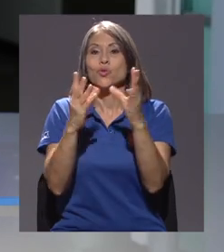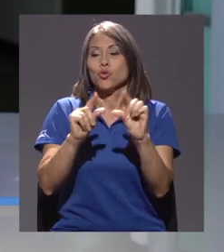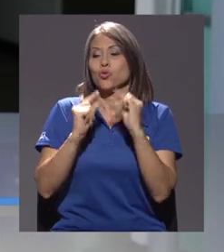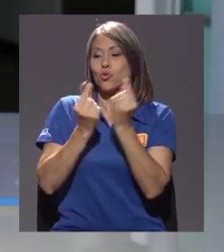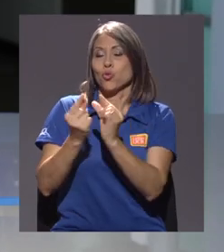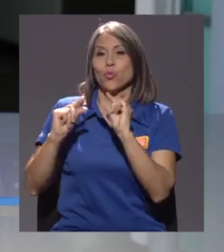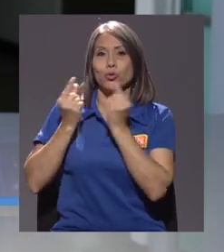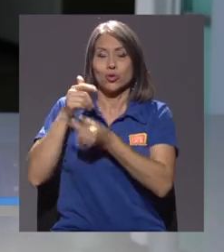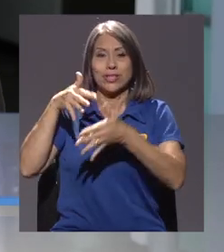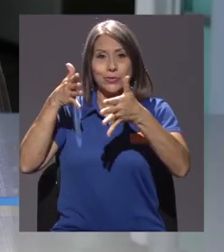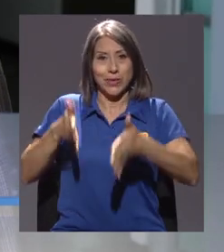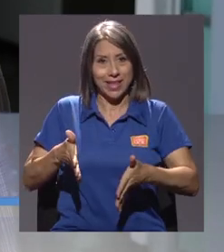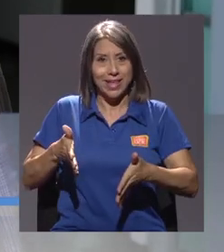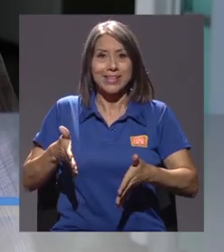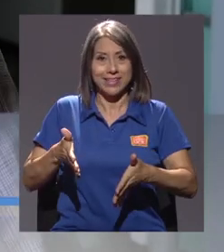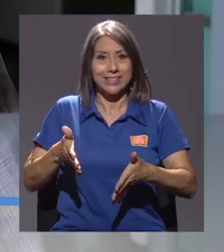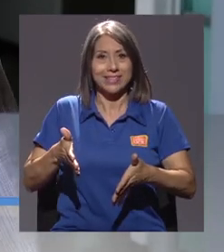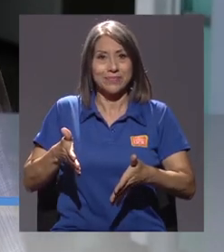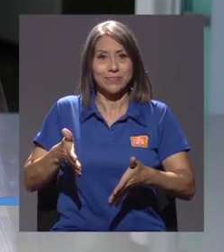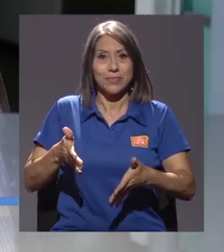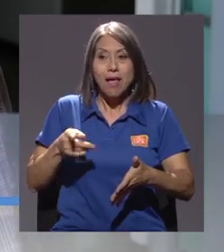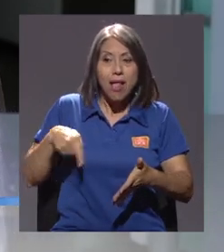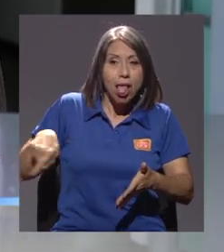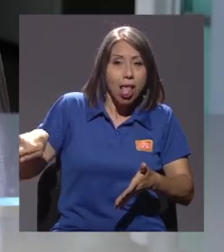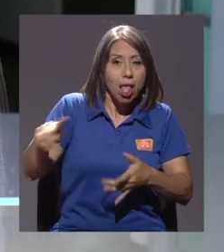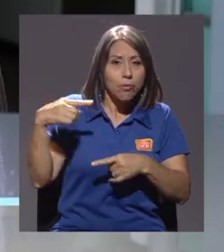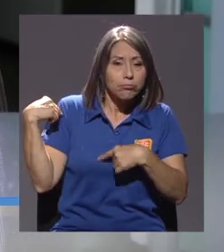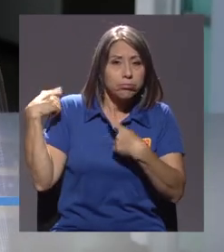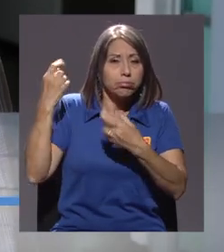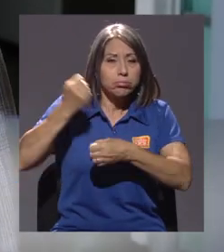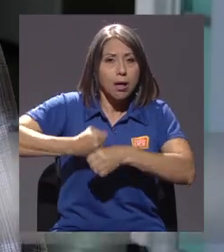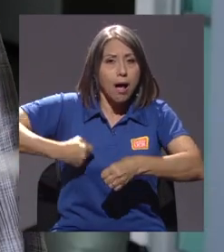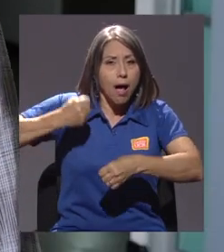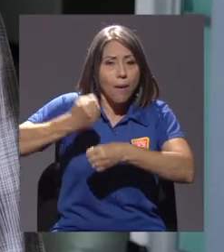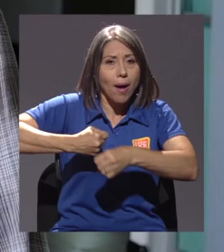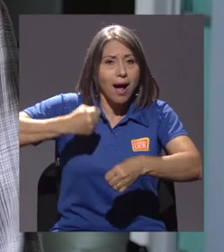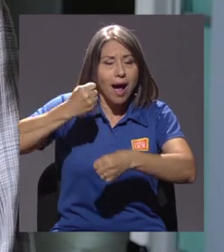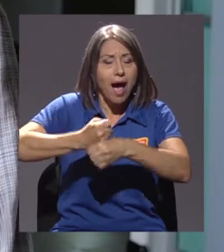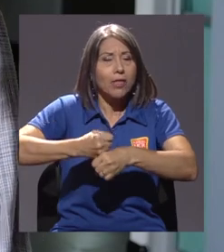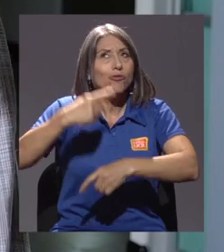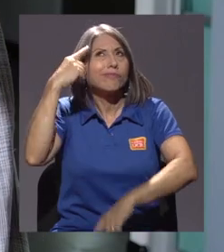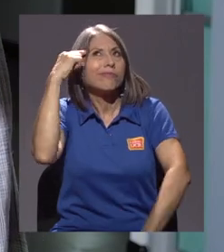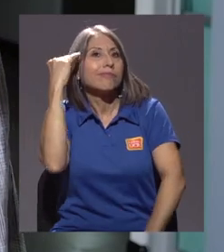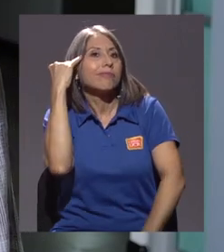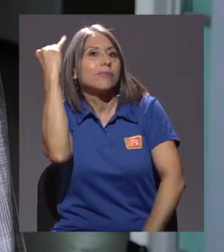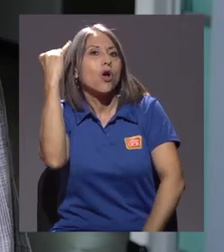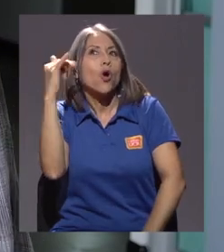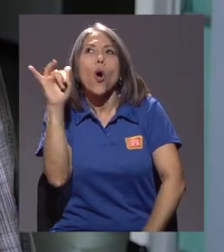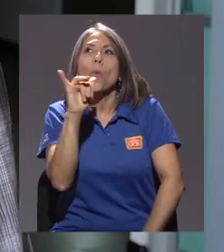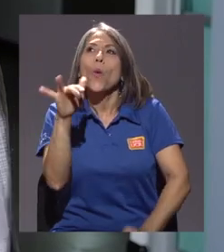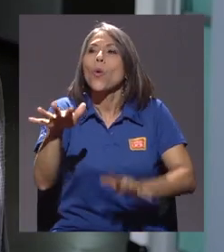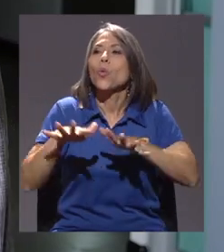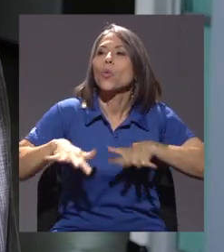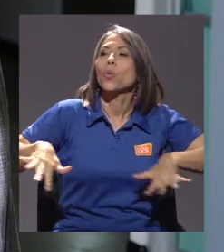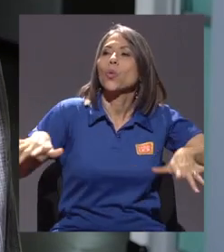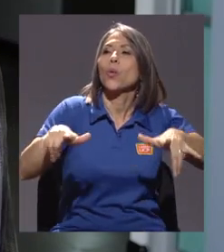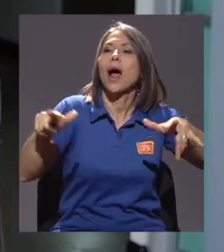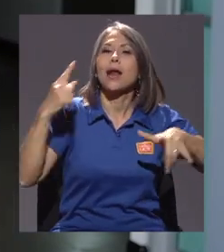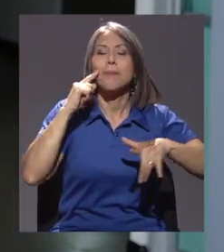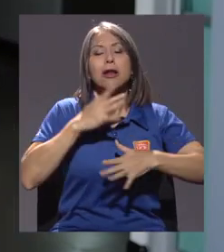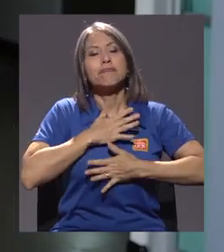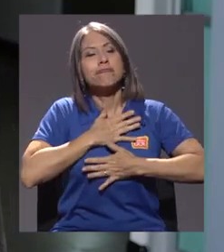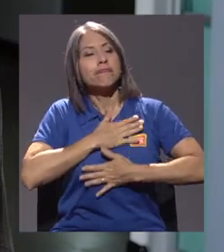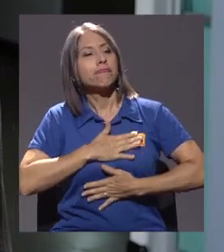grupos de estudiantes que hemos venido trabajando plantear un espacio así como modo de oasis y recreación